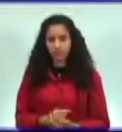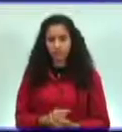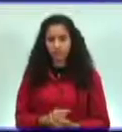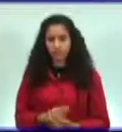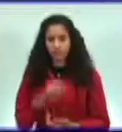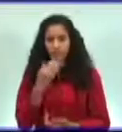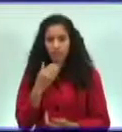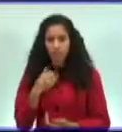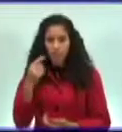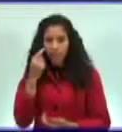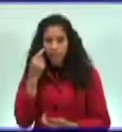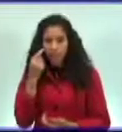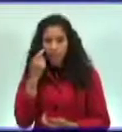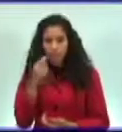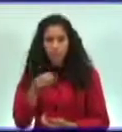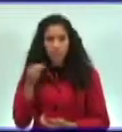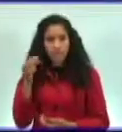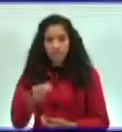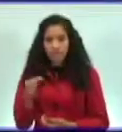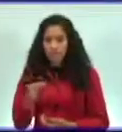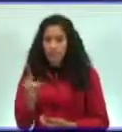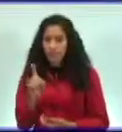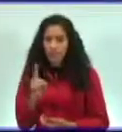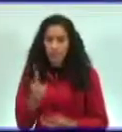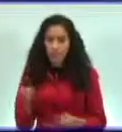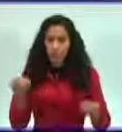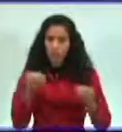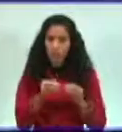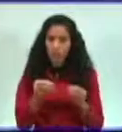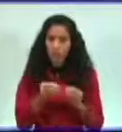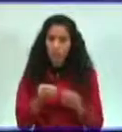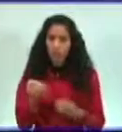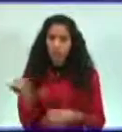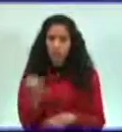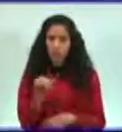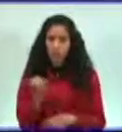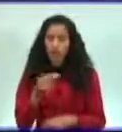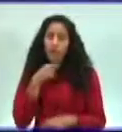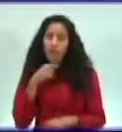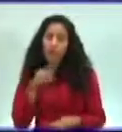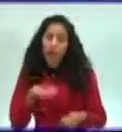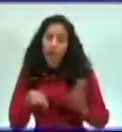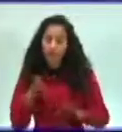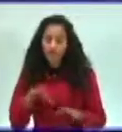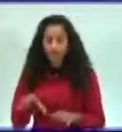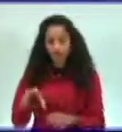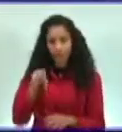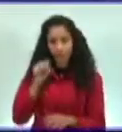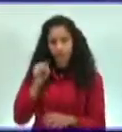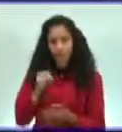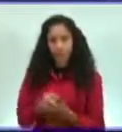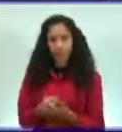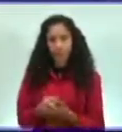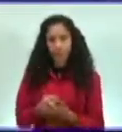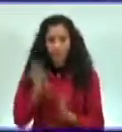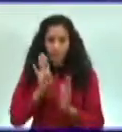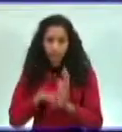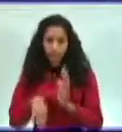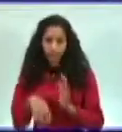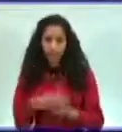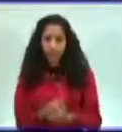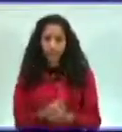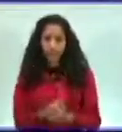Como ven, siempre no unimos conjuntos. A veces quitamos,